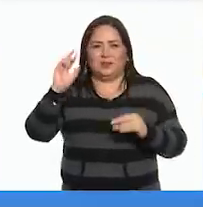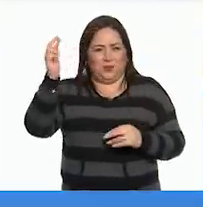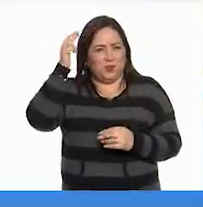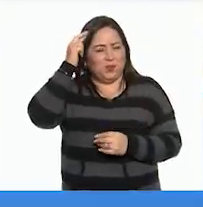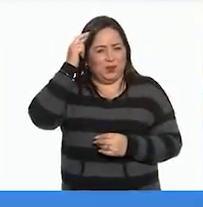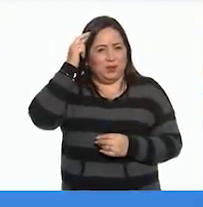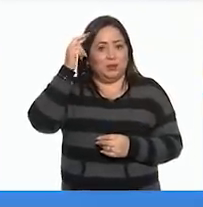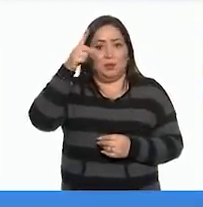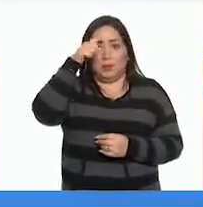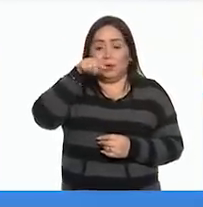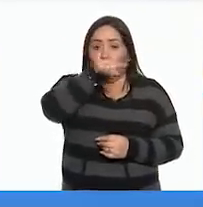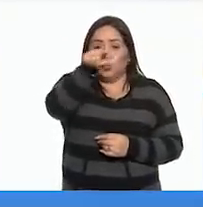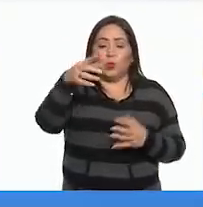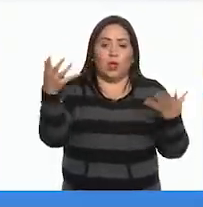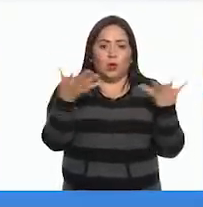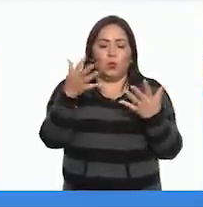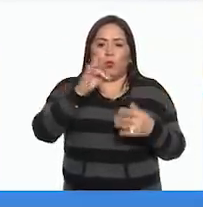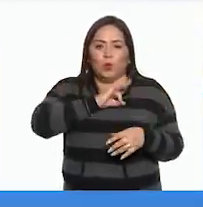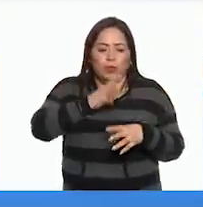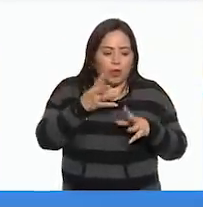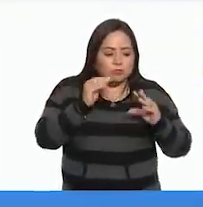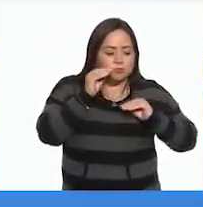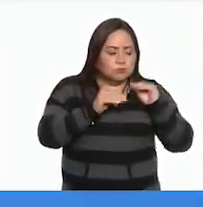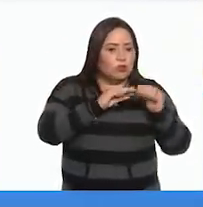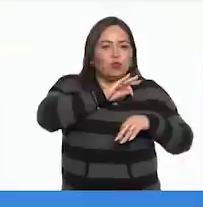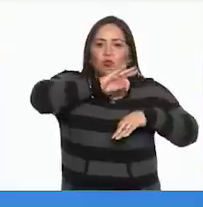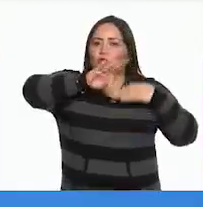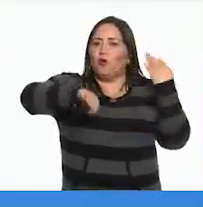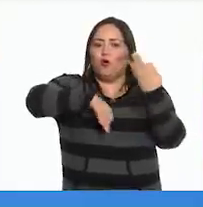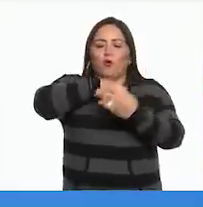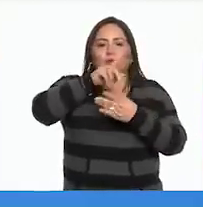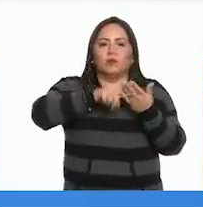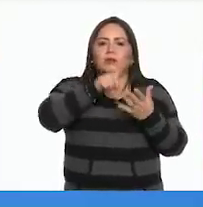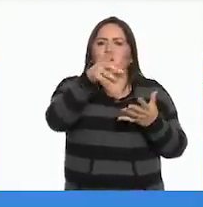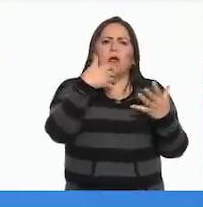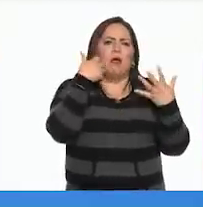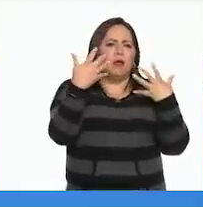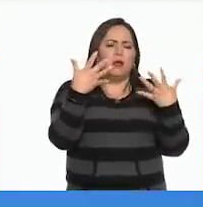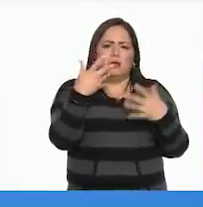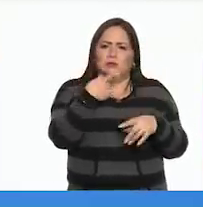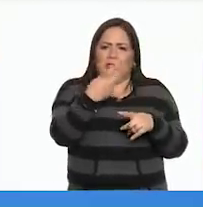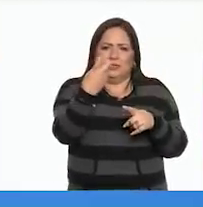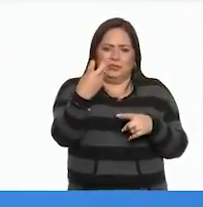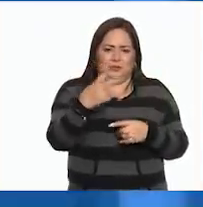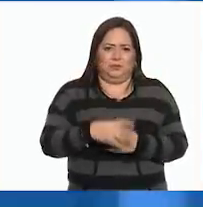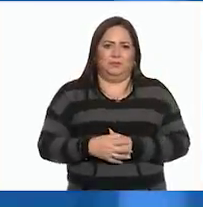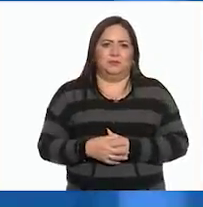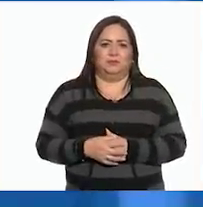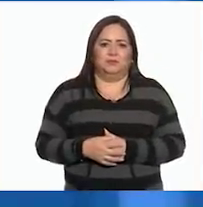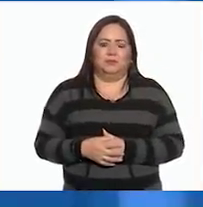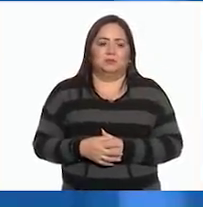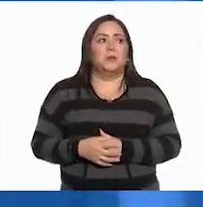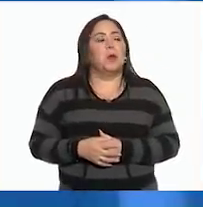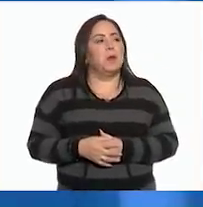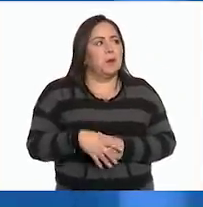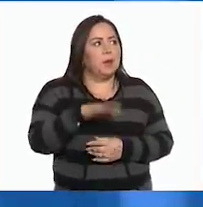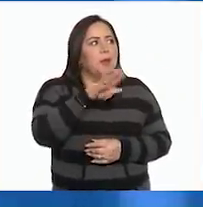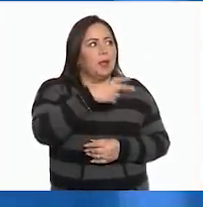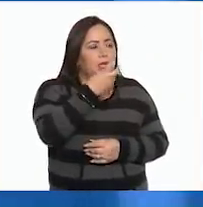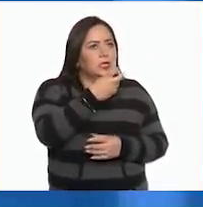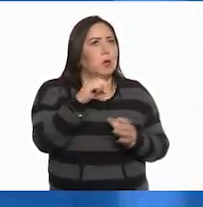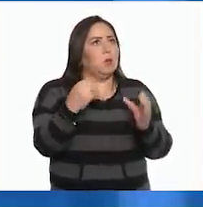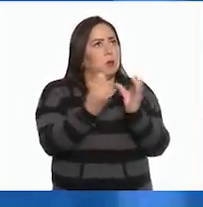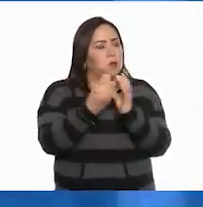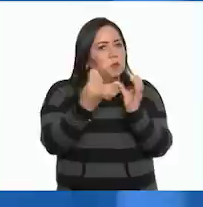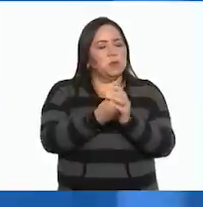verdes, para que ustedes puedan ir construyendo todas las figuras que deseen de esta sucesión. ¡Ay, maestro! Esta ha sido una